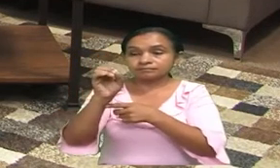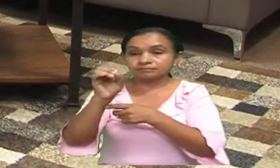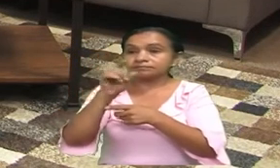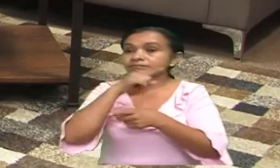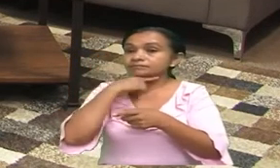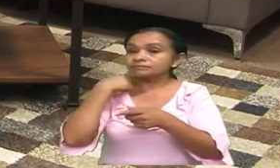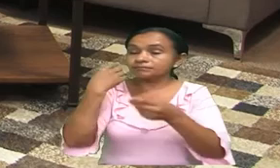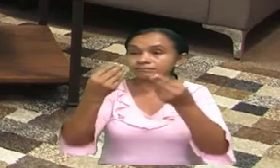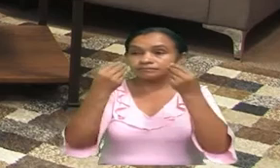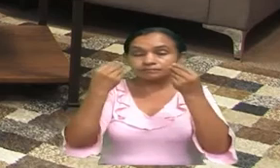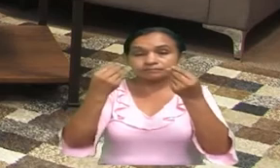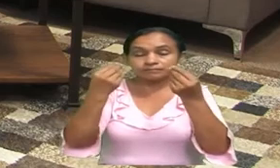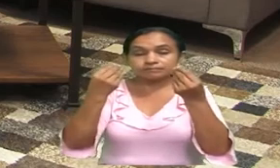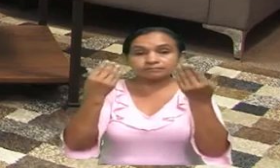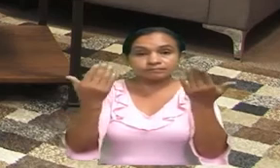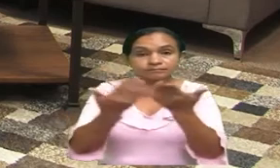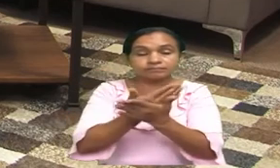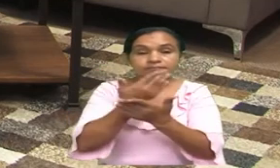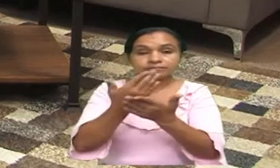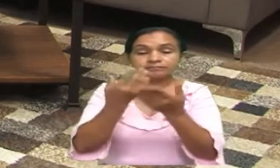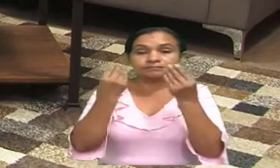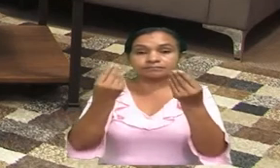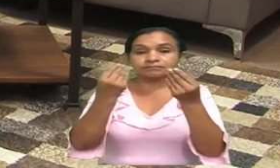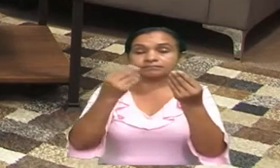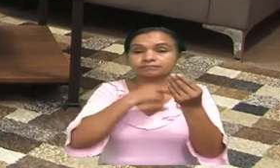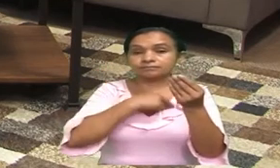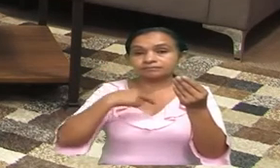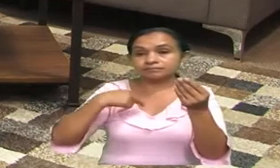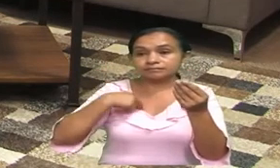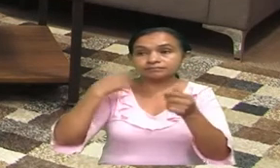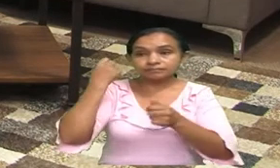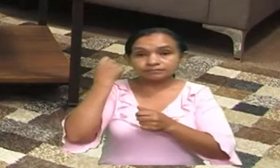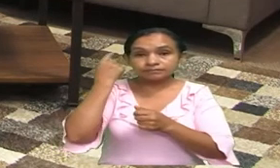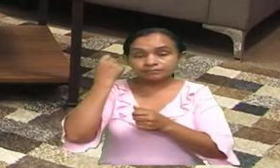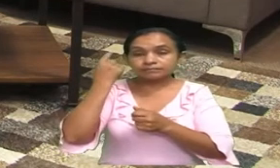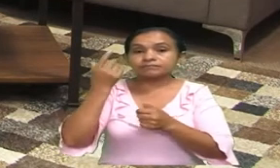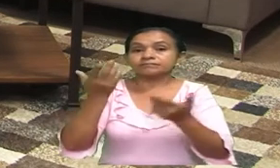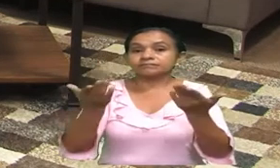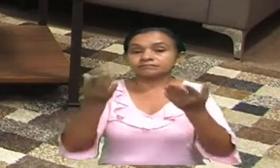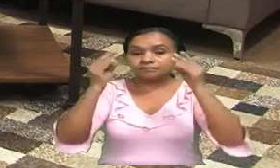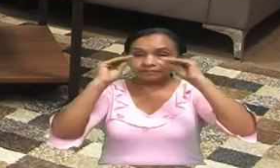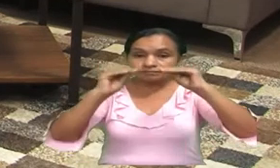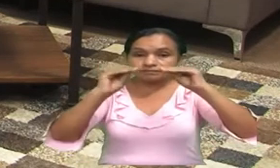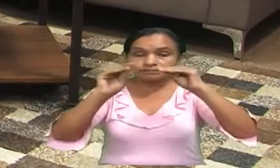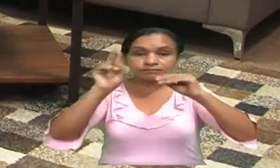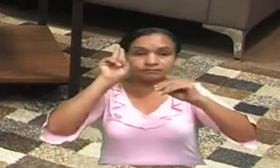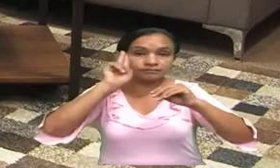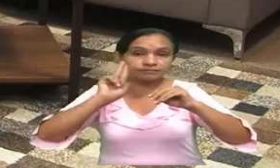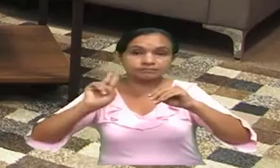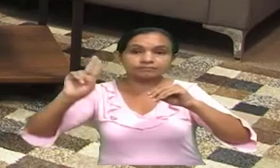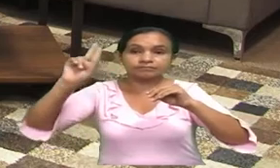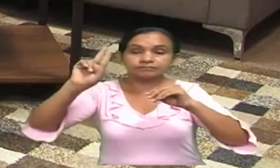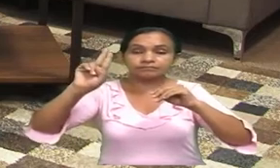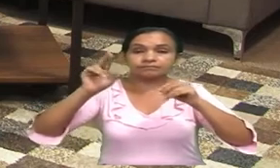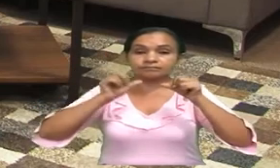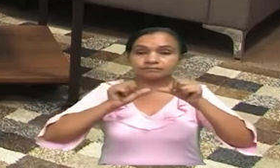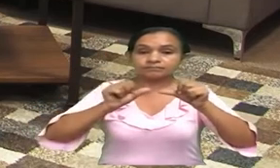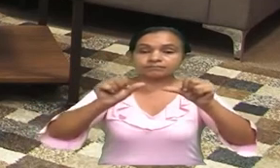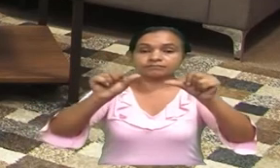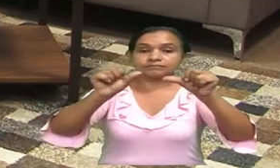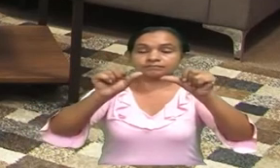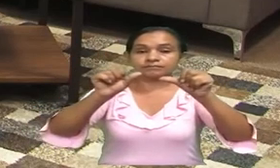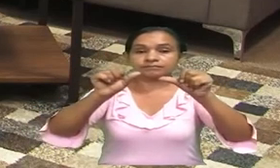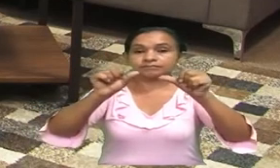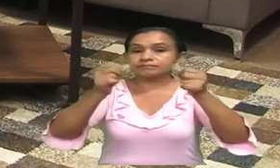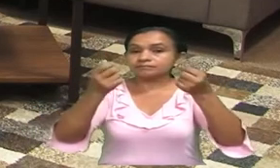cierto hay muchos temas bastante vitales, entiendo que también en principio la educación superior es un reto constante, dinámico,